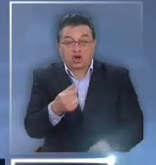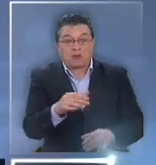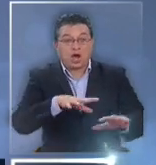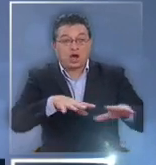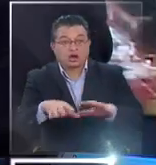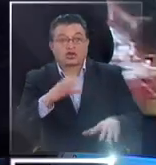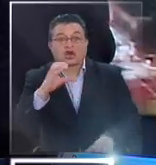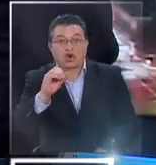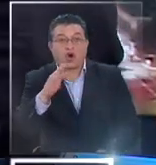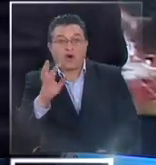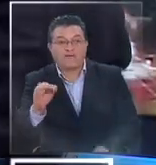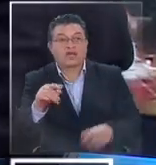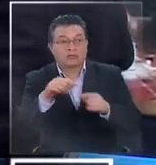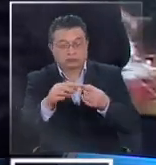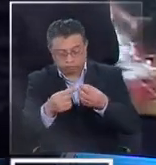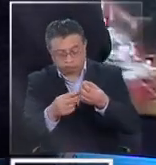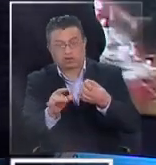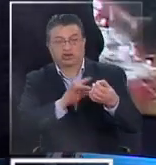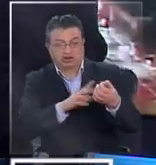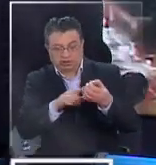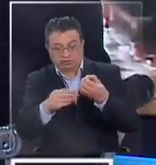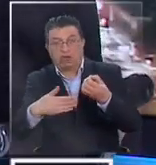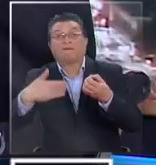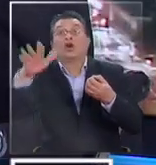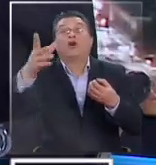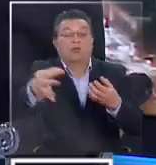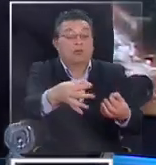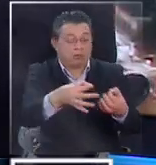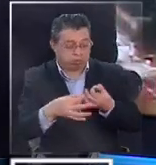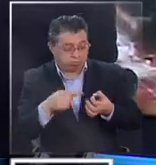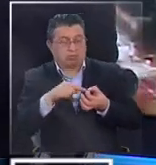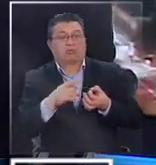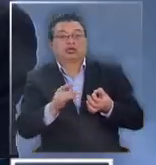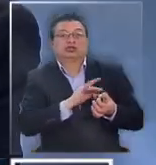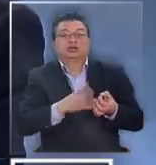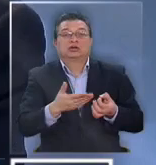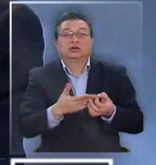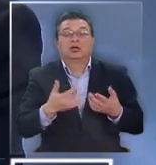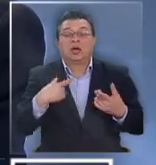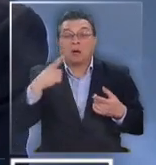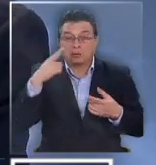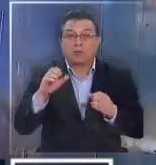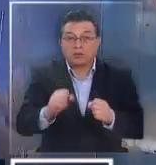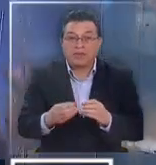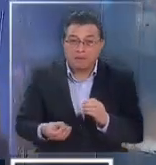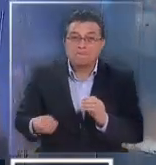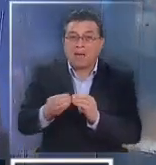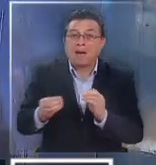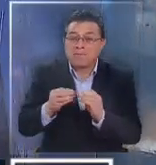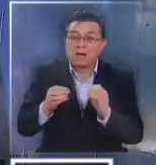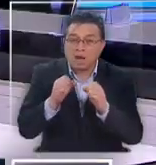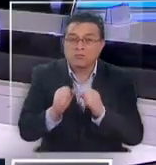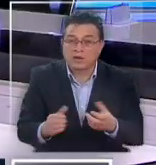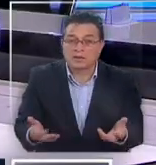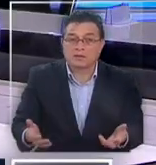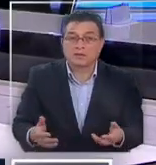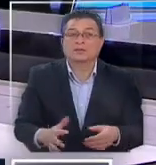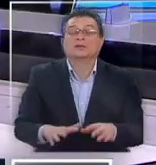montón de estas cosas con cobre que salió de chile yo no digo que no se haya hecho nada pero podríamos hacer entonces